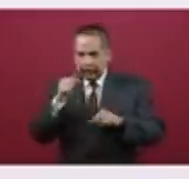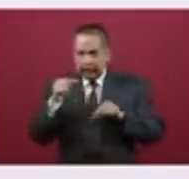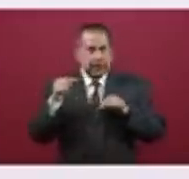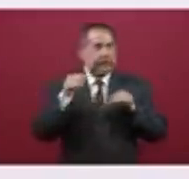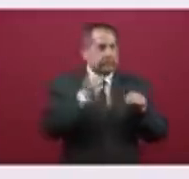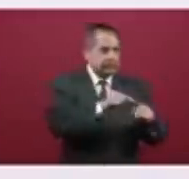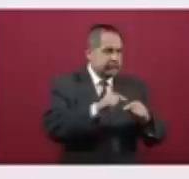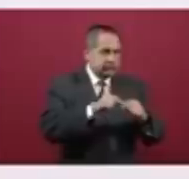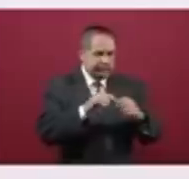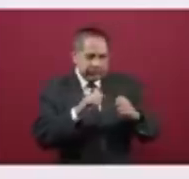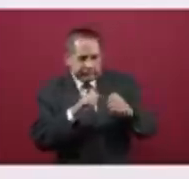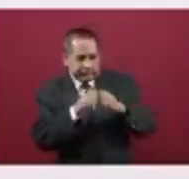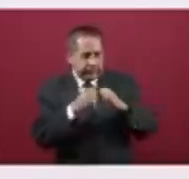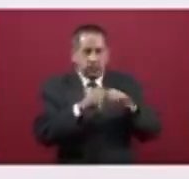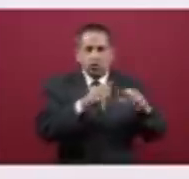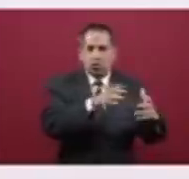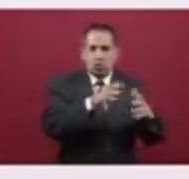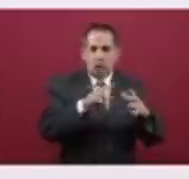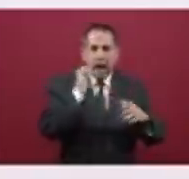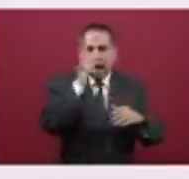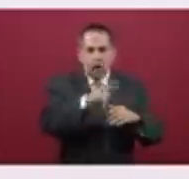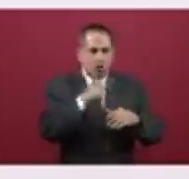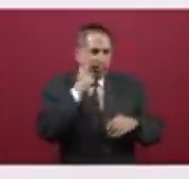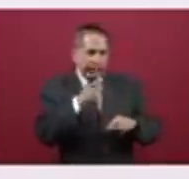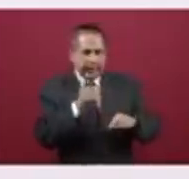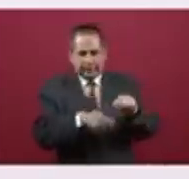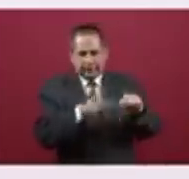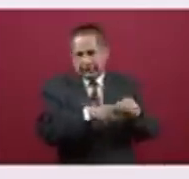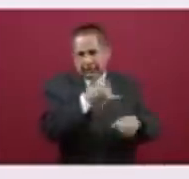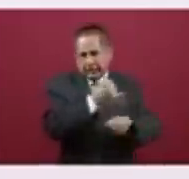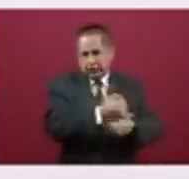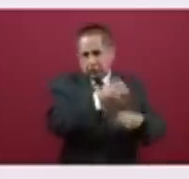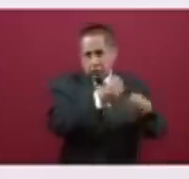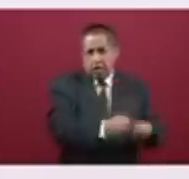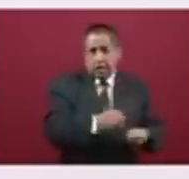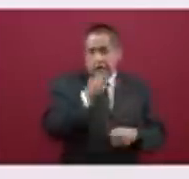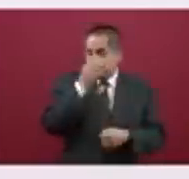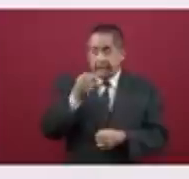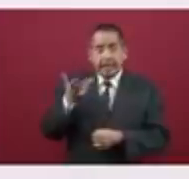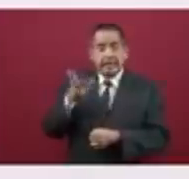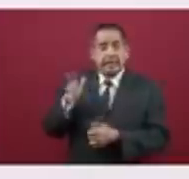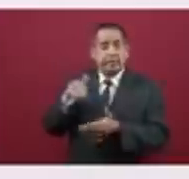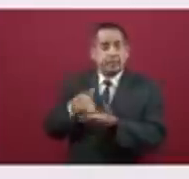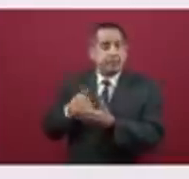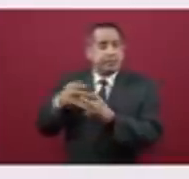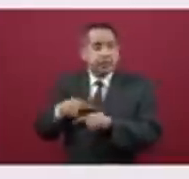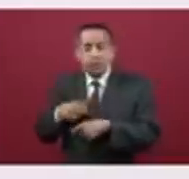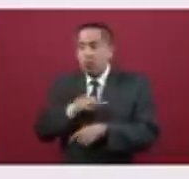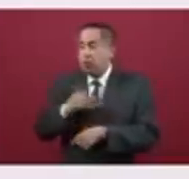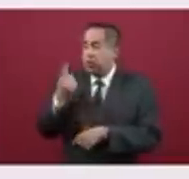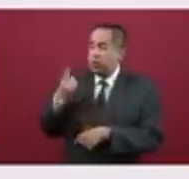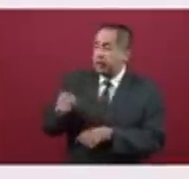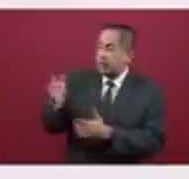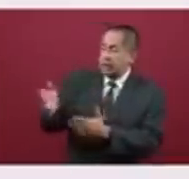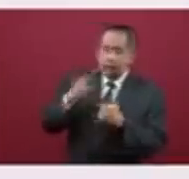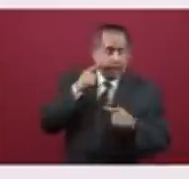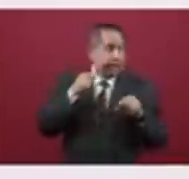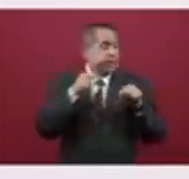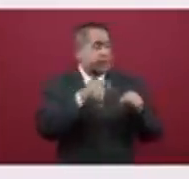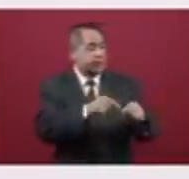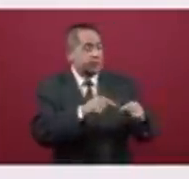para hacer frente al grave problema de inseguridad que se padece en el país